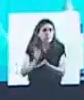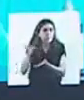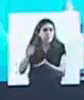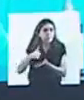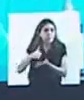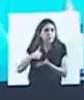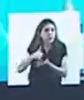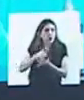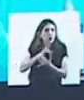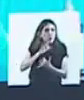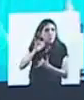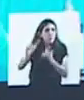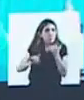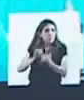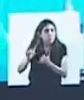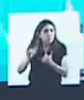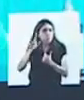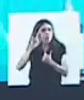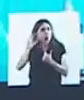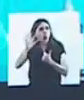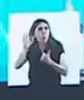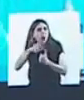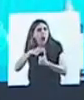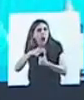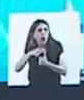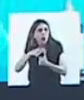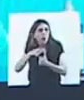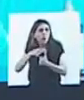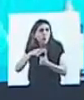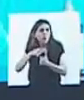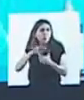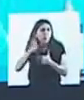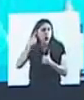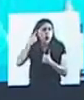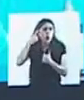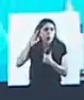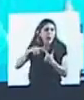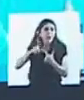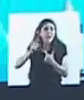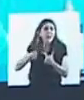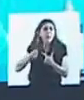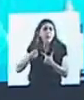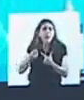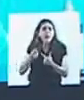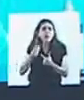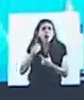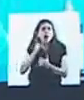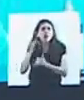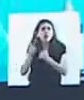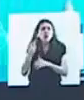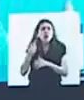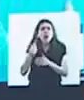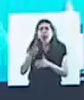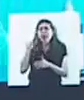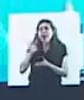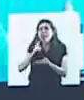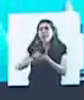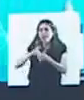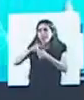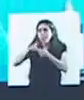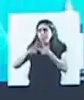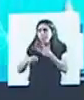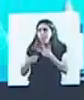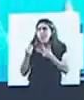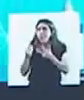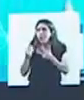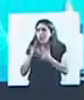165 casos cada 100.000 habitantes. Córdoba tiene hoy 1.400 casos cada 100.000 habitantes, por ende el viernes pasado tuvieron que